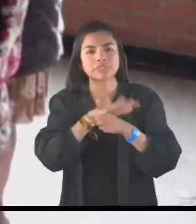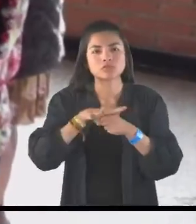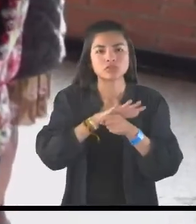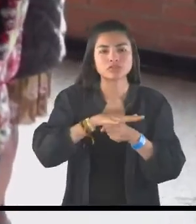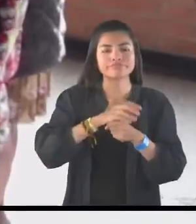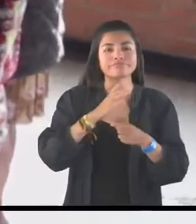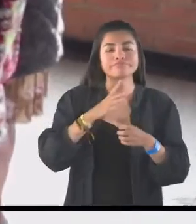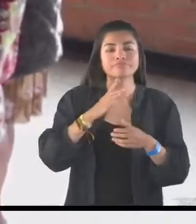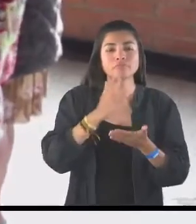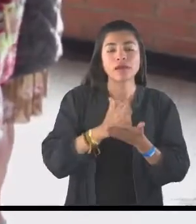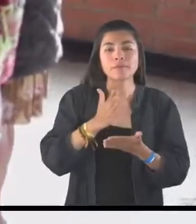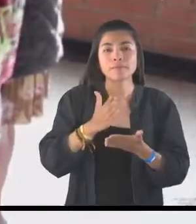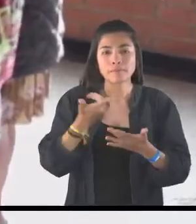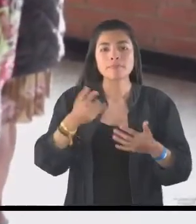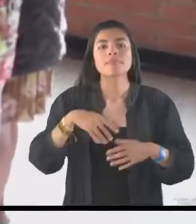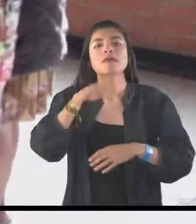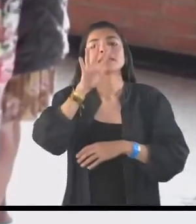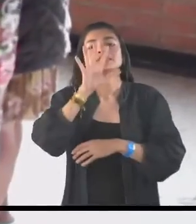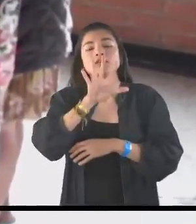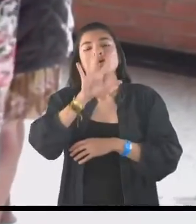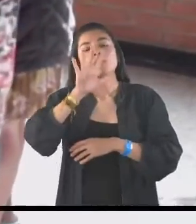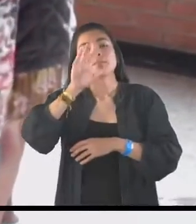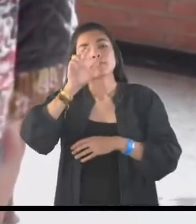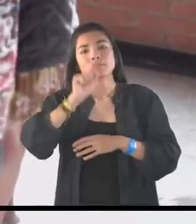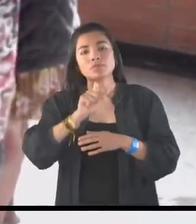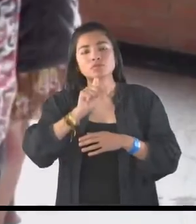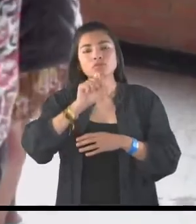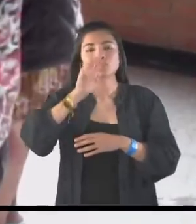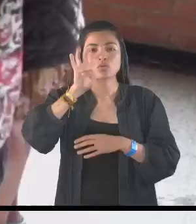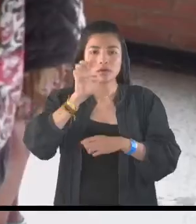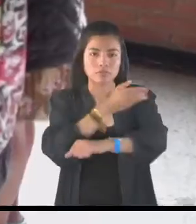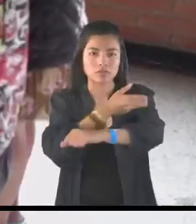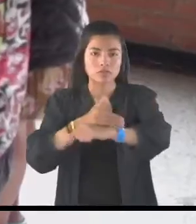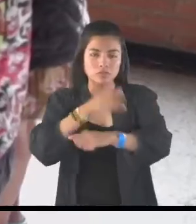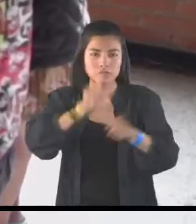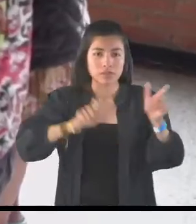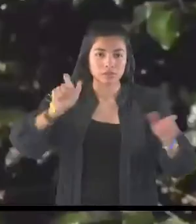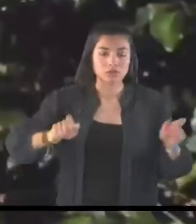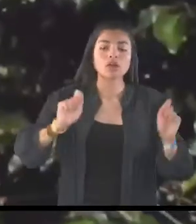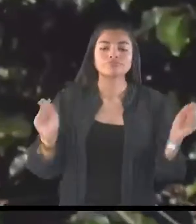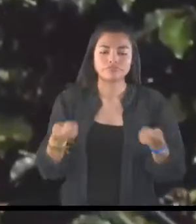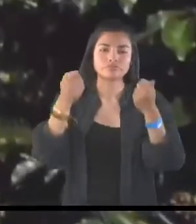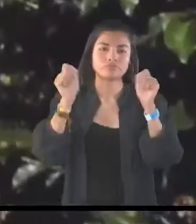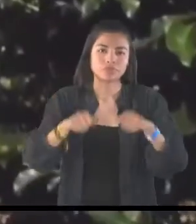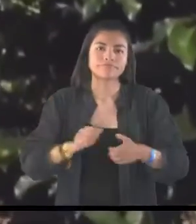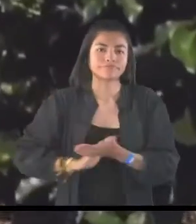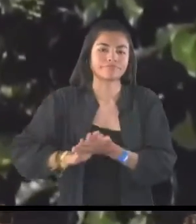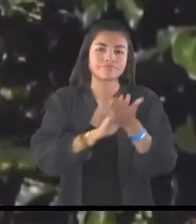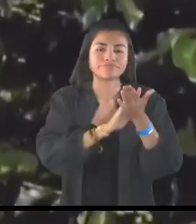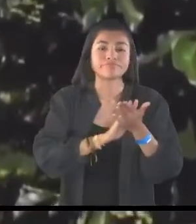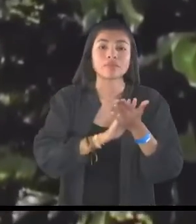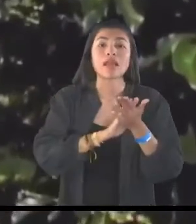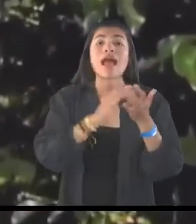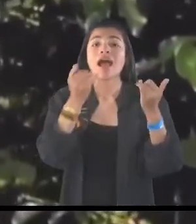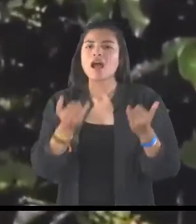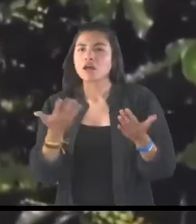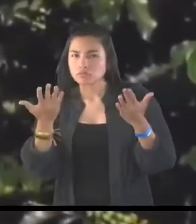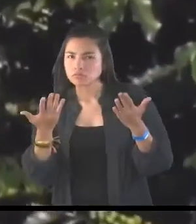víctimas, solamente 5.9 millones de personas han realizado la solicitud de indemnización. Ahora bien,